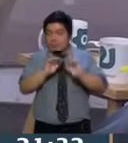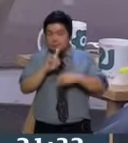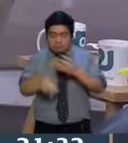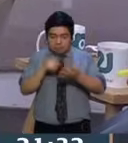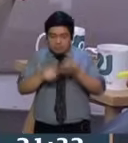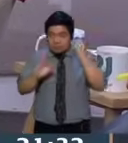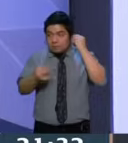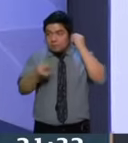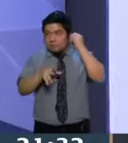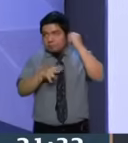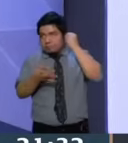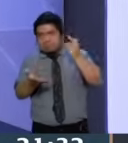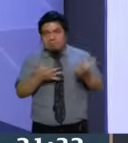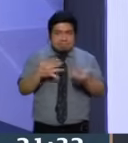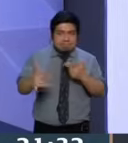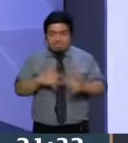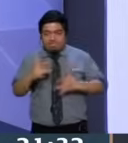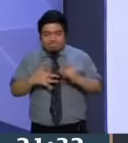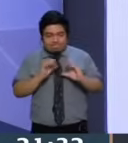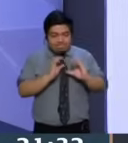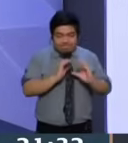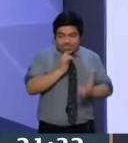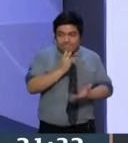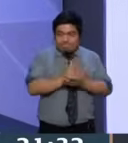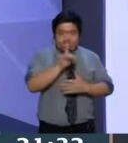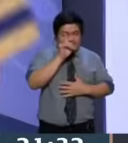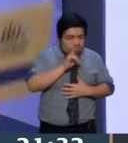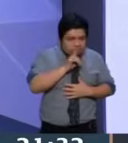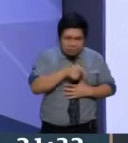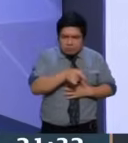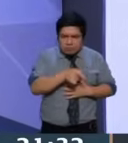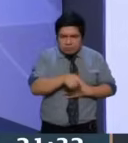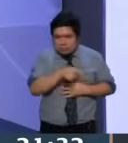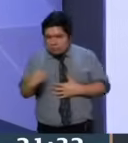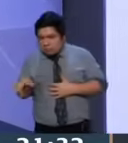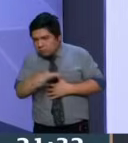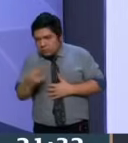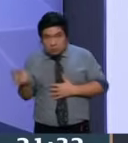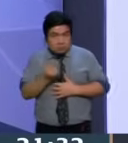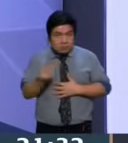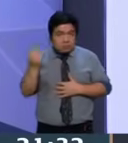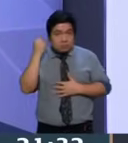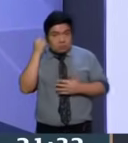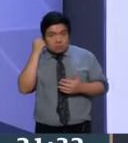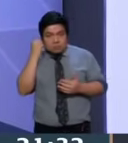qué no se tiene que considerar que el cuidado es solamente de las mujeres, sino tiene que ser no solamente un asunto colectivo, pero